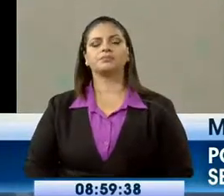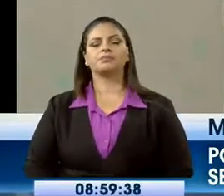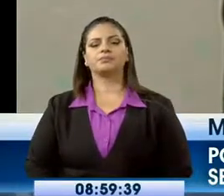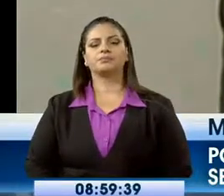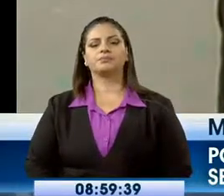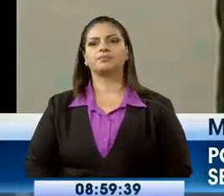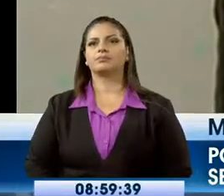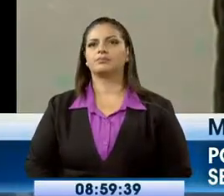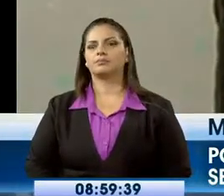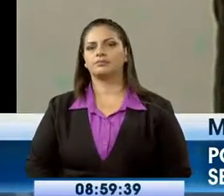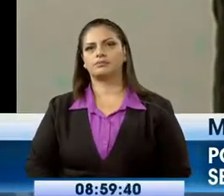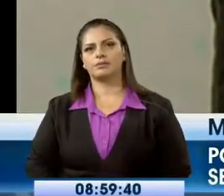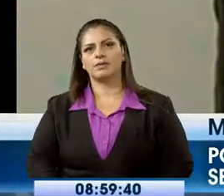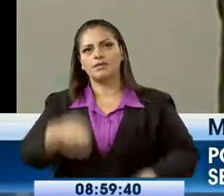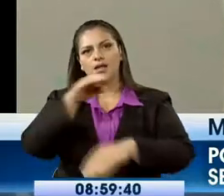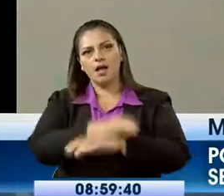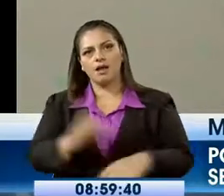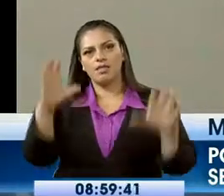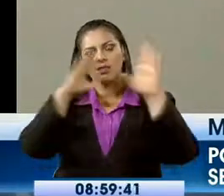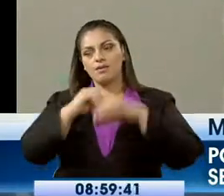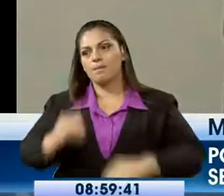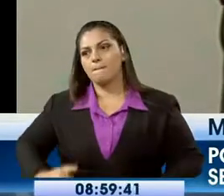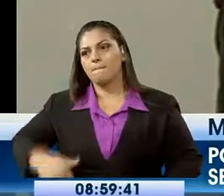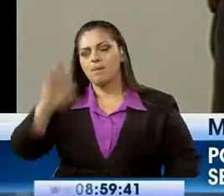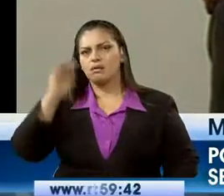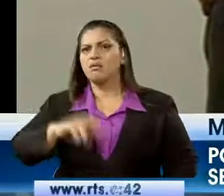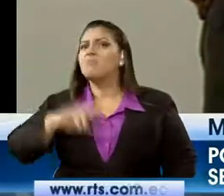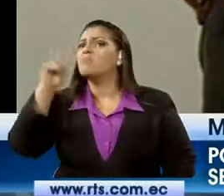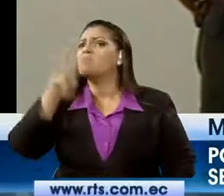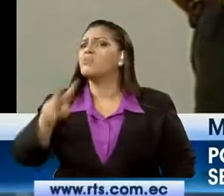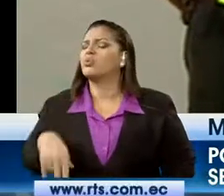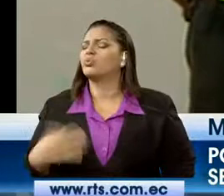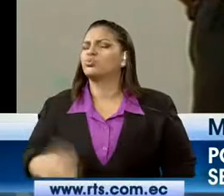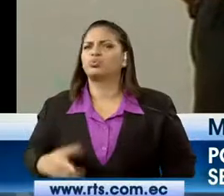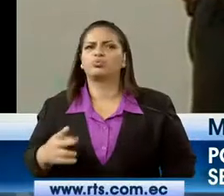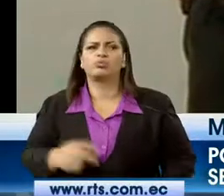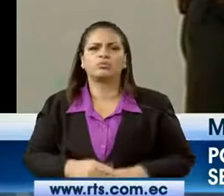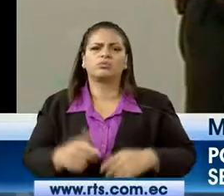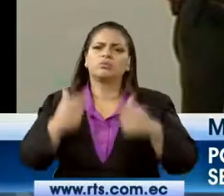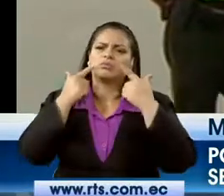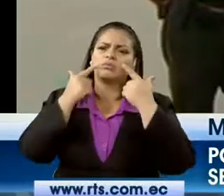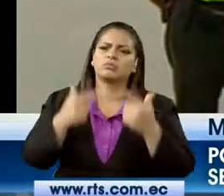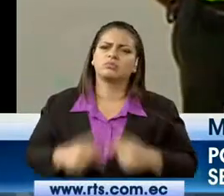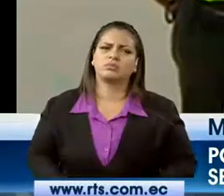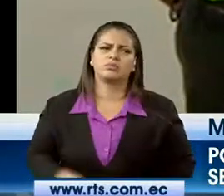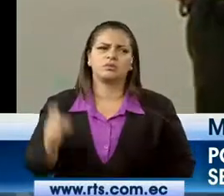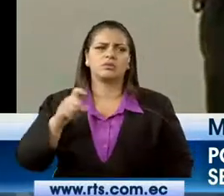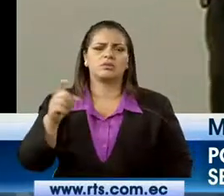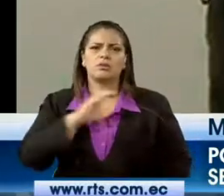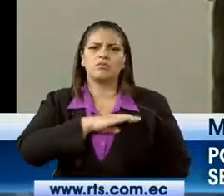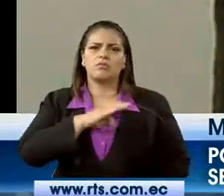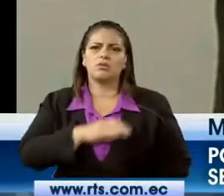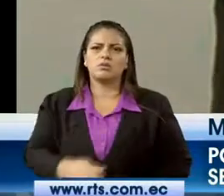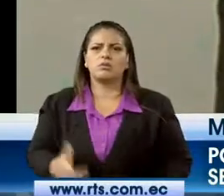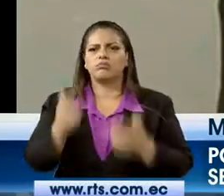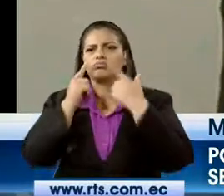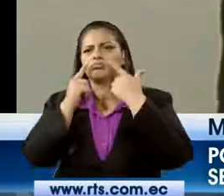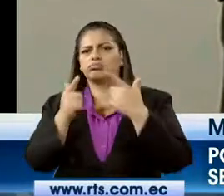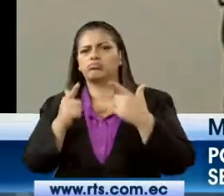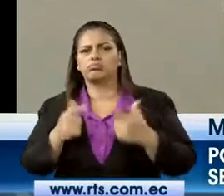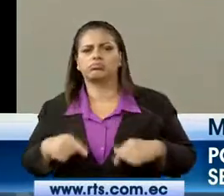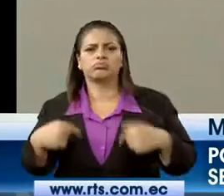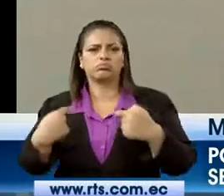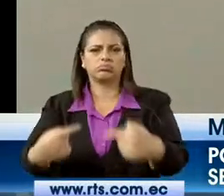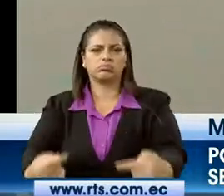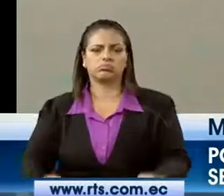en la noche, en la tarde, así, principalmente los días viernes, hagan un control, que pongan el UPC ahí, para que estén ellos ahí perenne ahí, ellos todo ahí. Todo